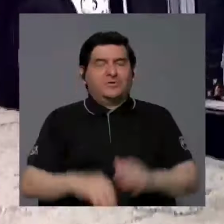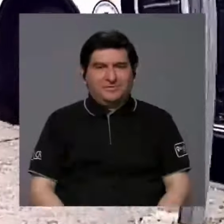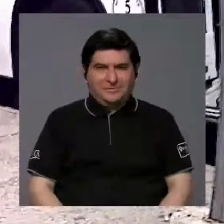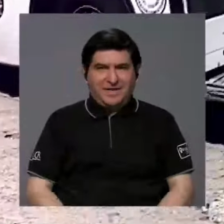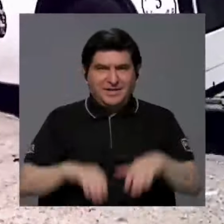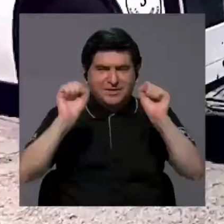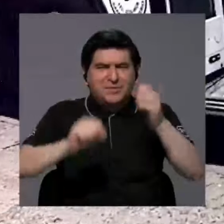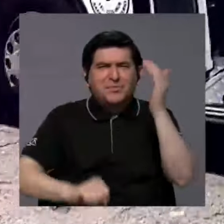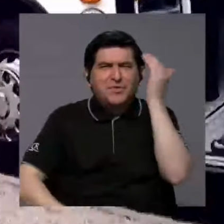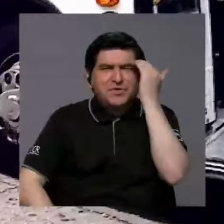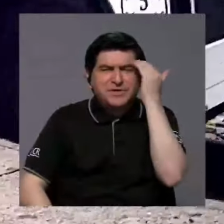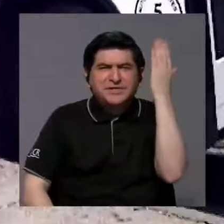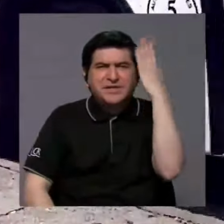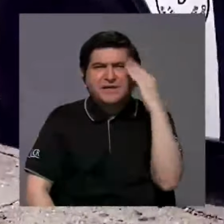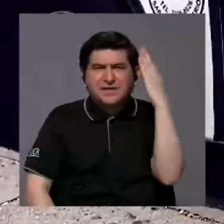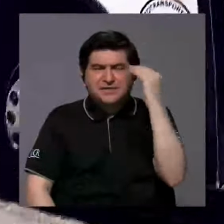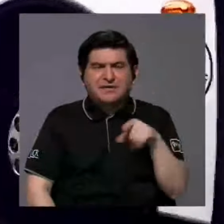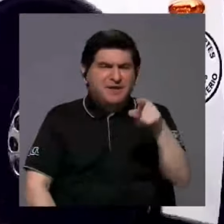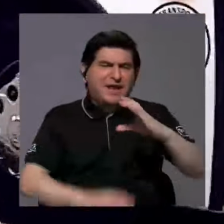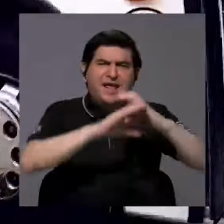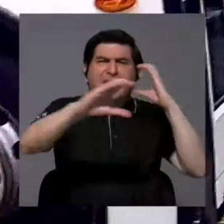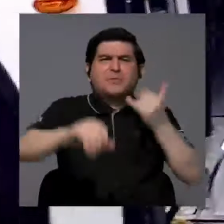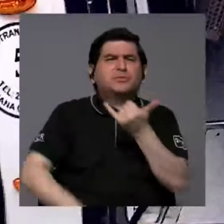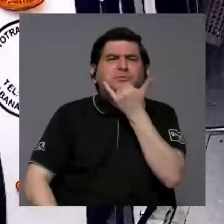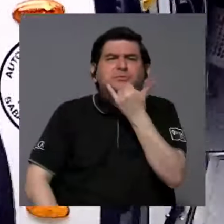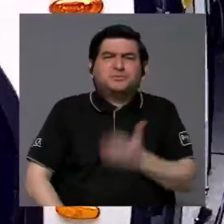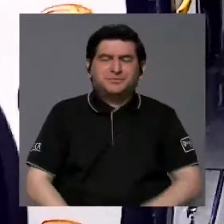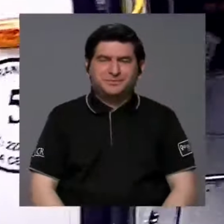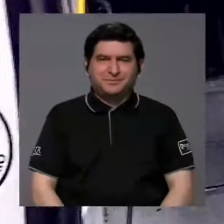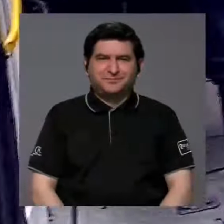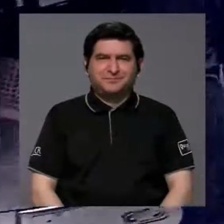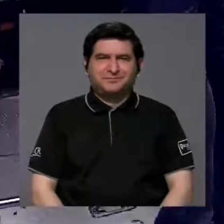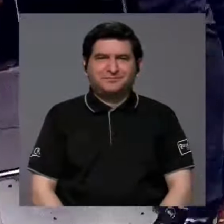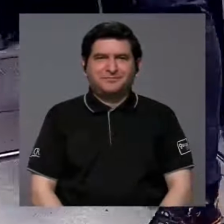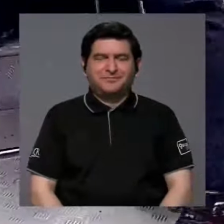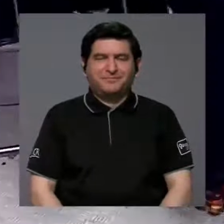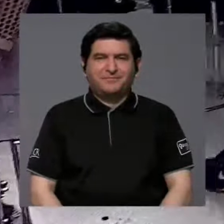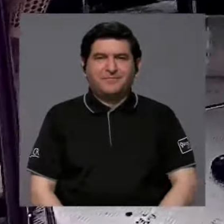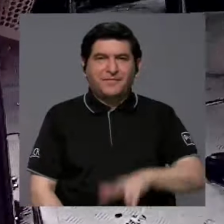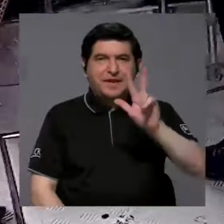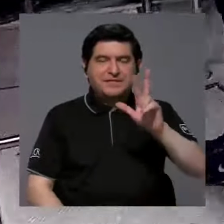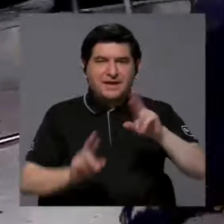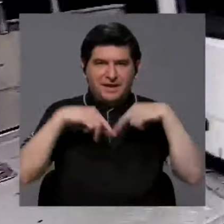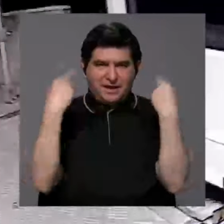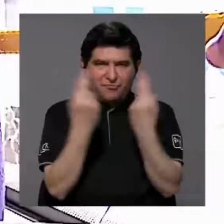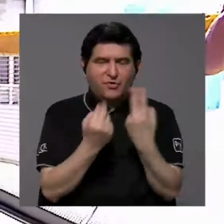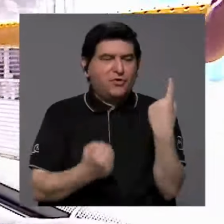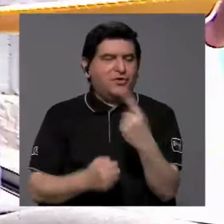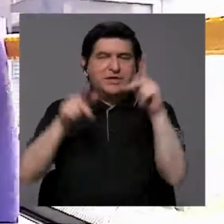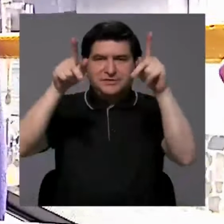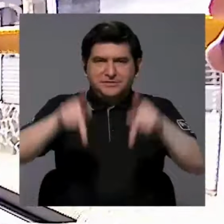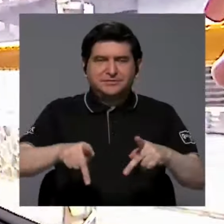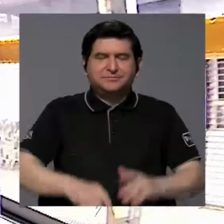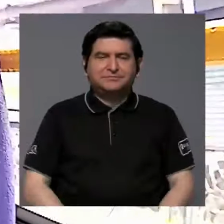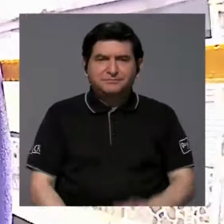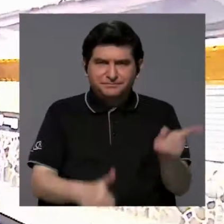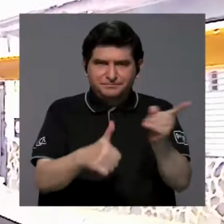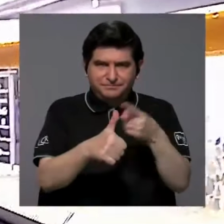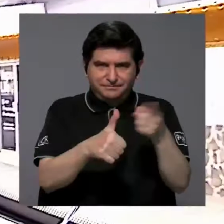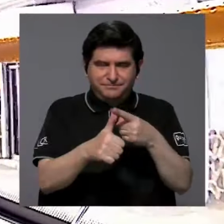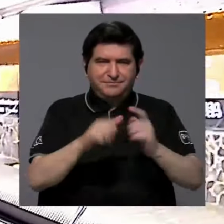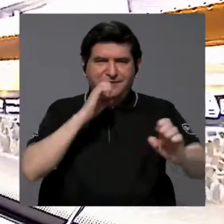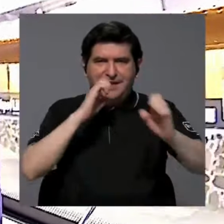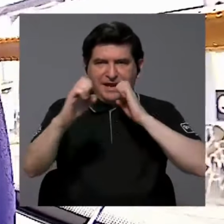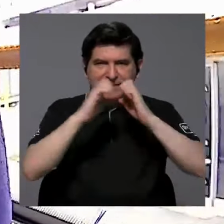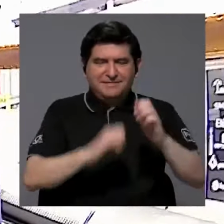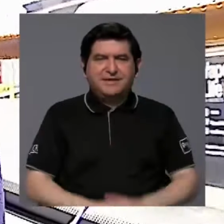para que supiéramos de esa experiencia en el autobús también. Se hicieron 3 encuentros con cada persona. La